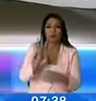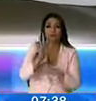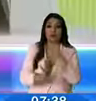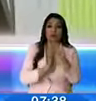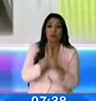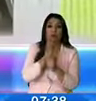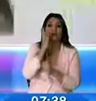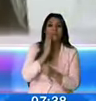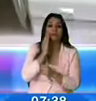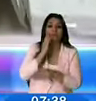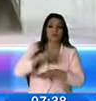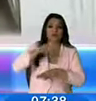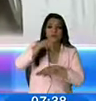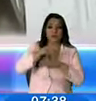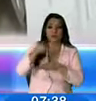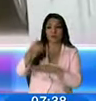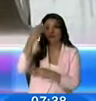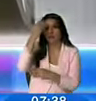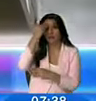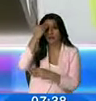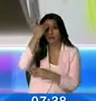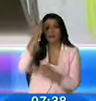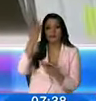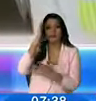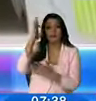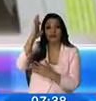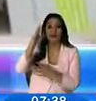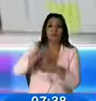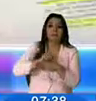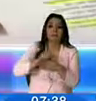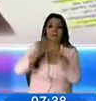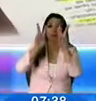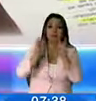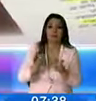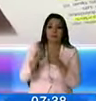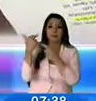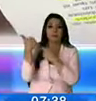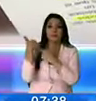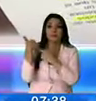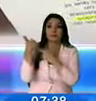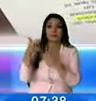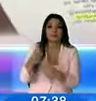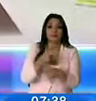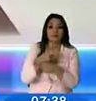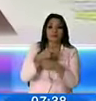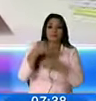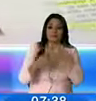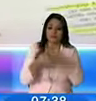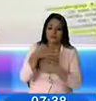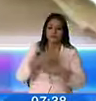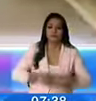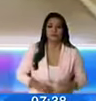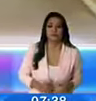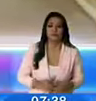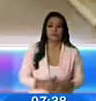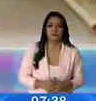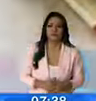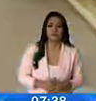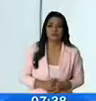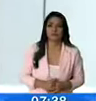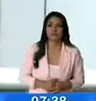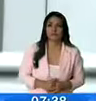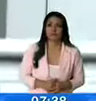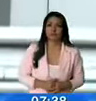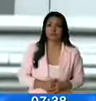experiencia profesional y tener conocimientos teóricos y prácticos en las áreas de responsabilidad del Consejo de la Judicatura. En Quito